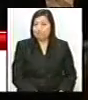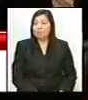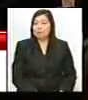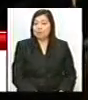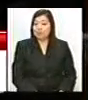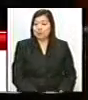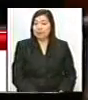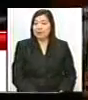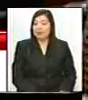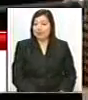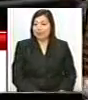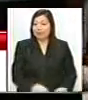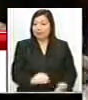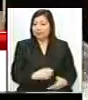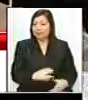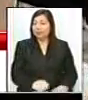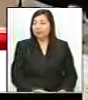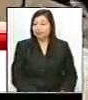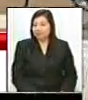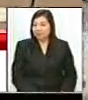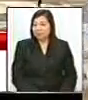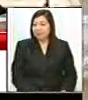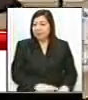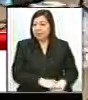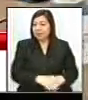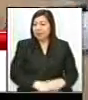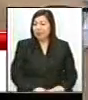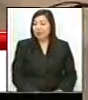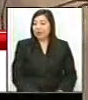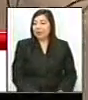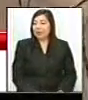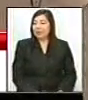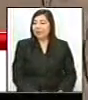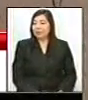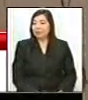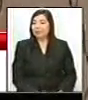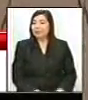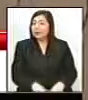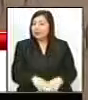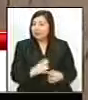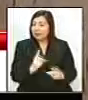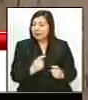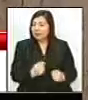a los congresistas Miguel Castro y Dipas. Tiene el uso de la palabra el congresista Ochoa.